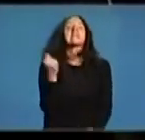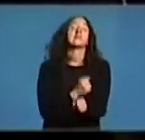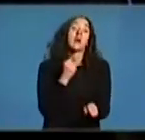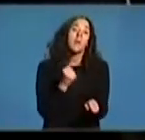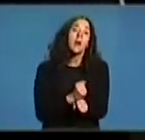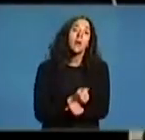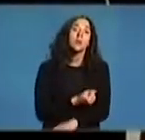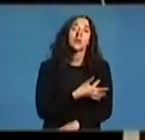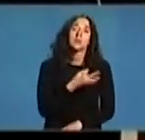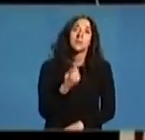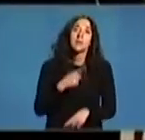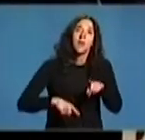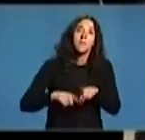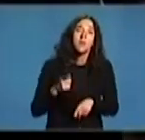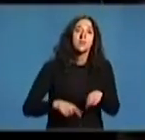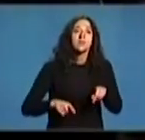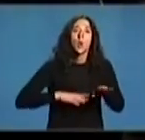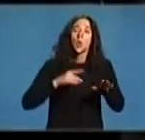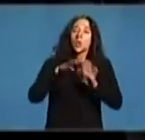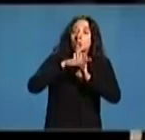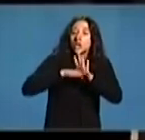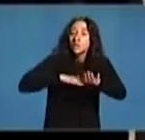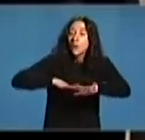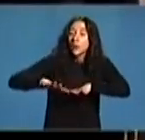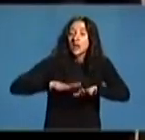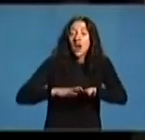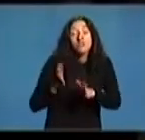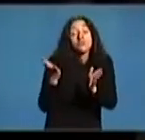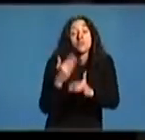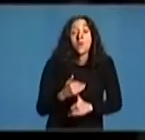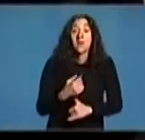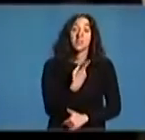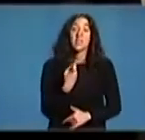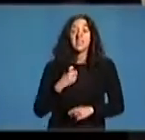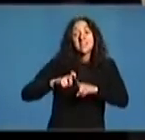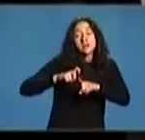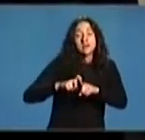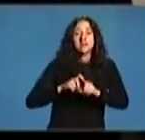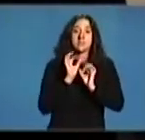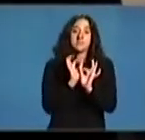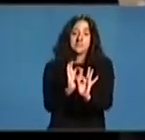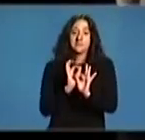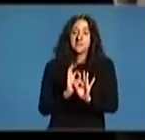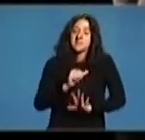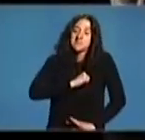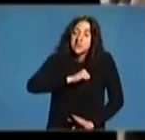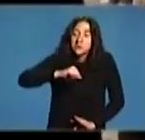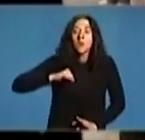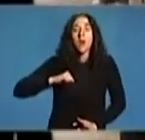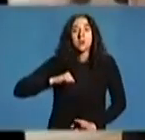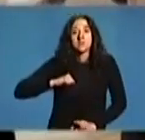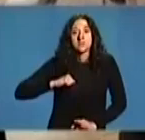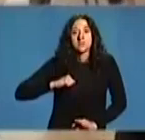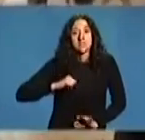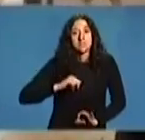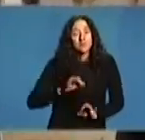mejor non reúnen tampouco as condiciones de movilidad para tener un perro. Hai que reunir un perfil moi personal e